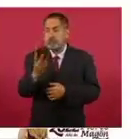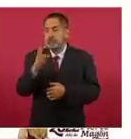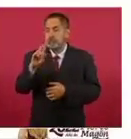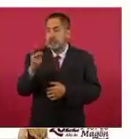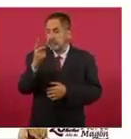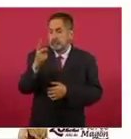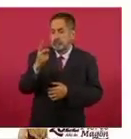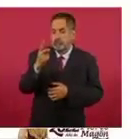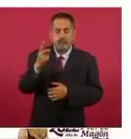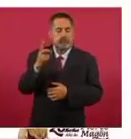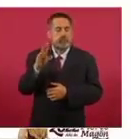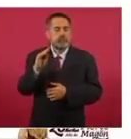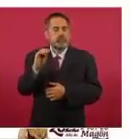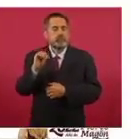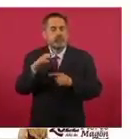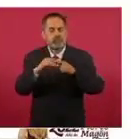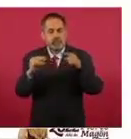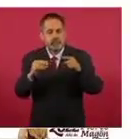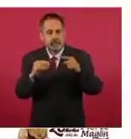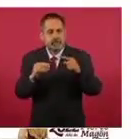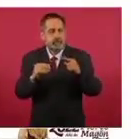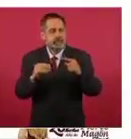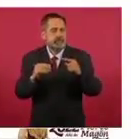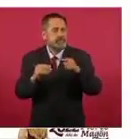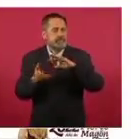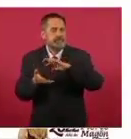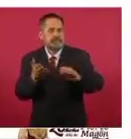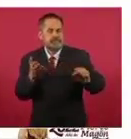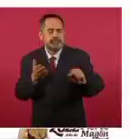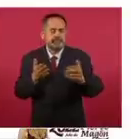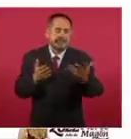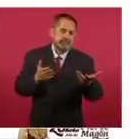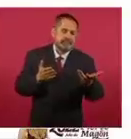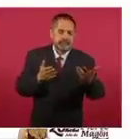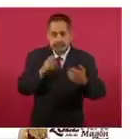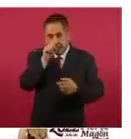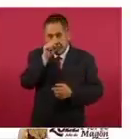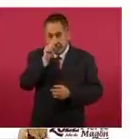$3.99 de dólar. El tipo cambiario es el otro factor que hay que tomar en cuenta,